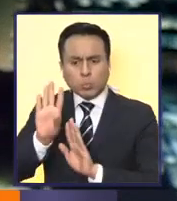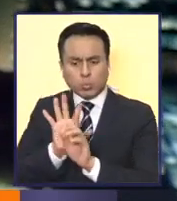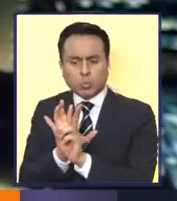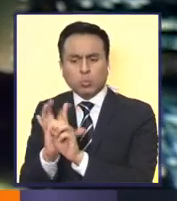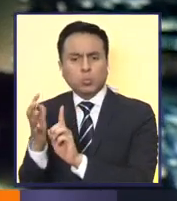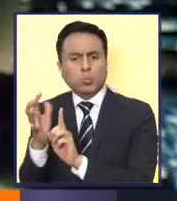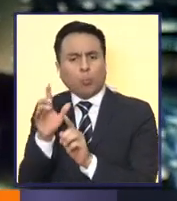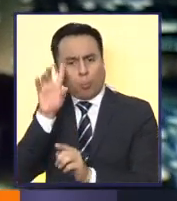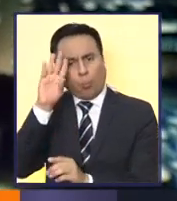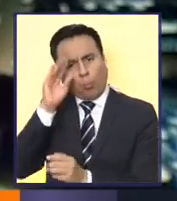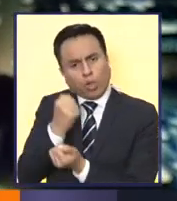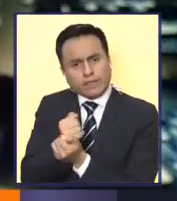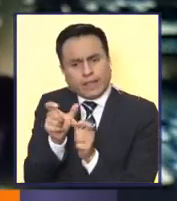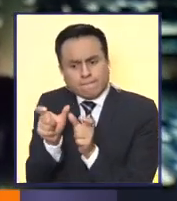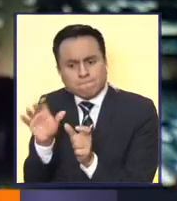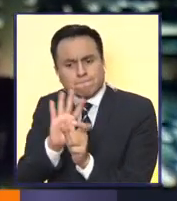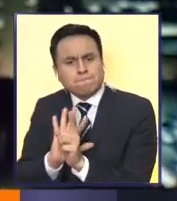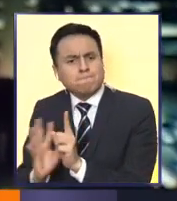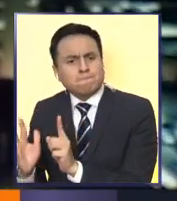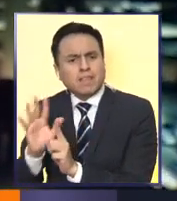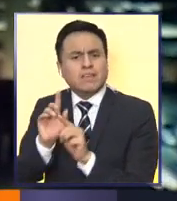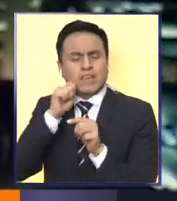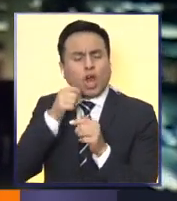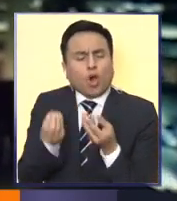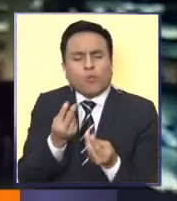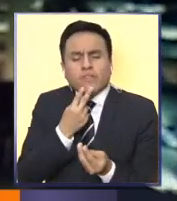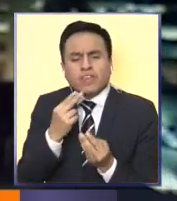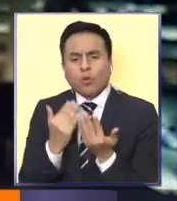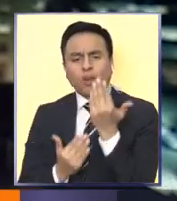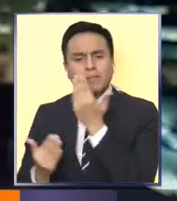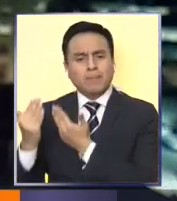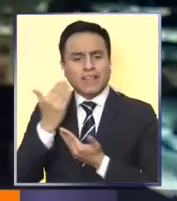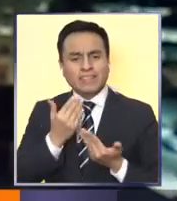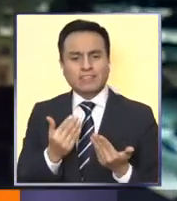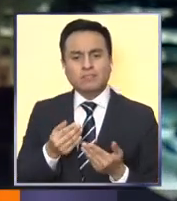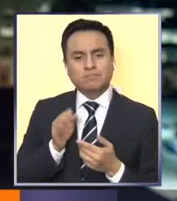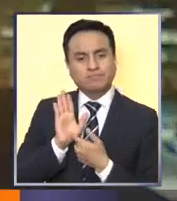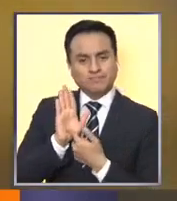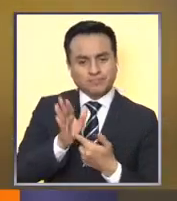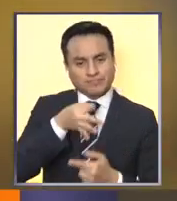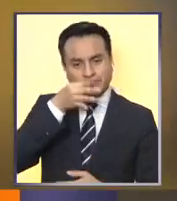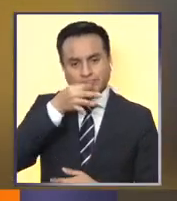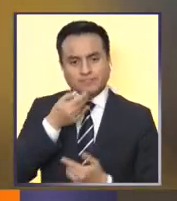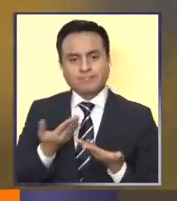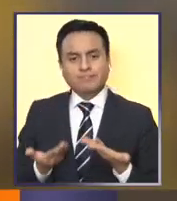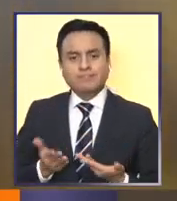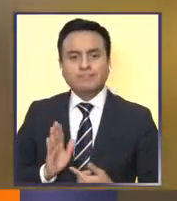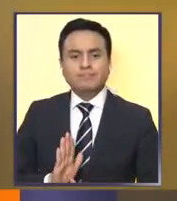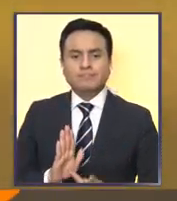policial permanente. ¿Cómo es vivir con guardaespaldas? Lo vemos a continuación.